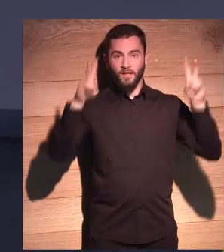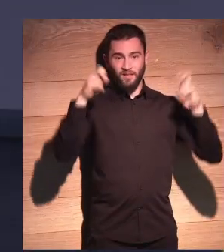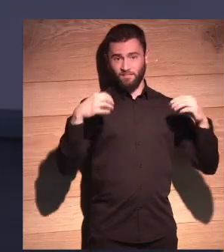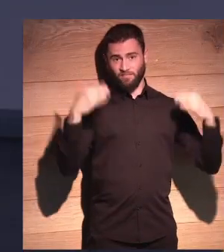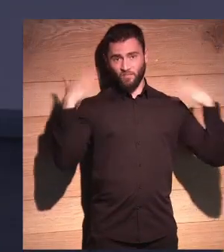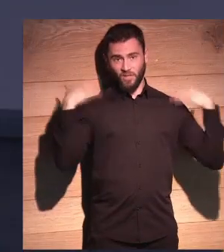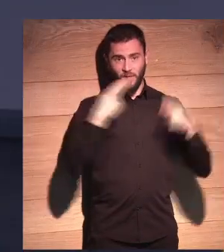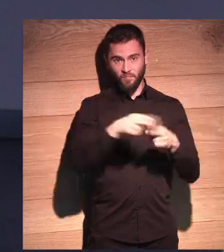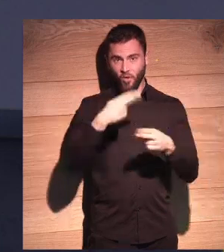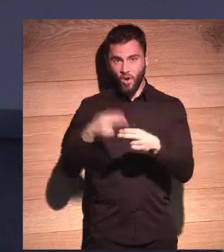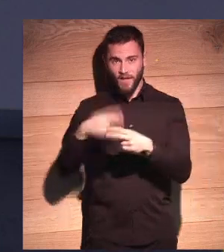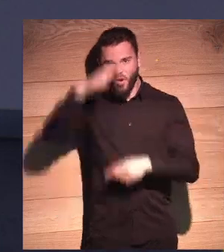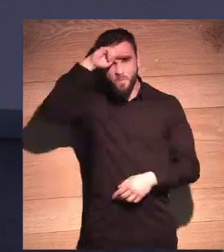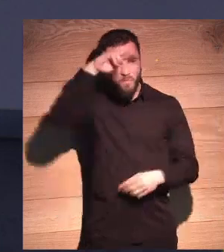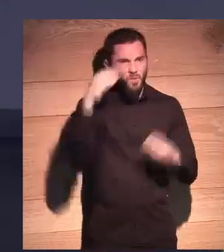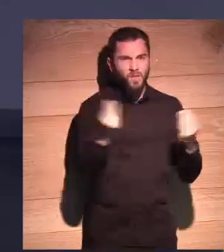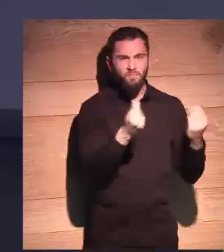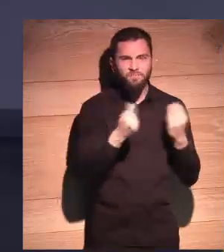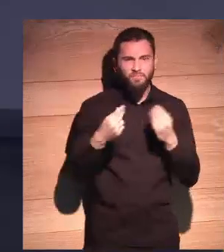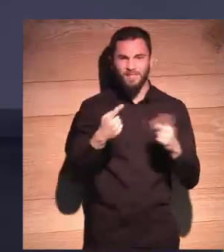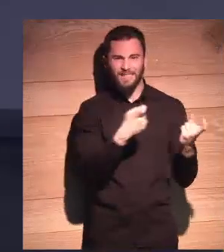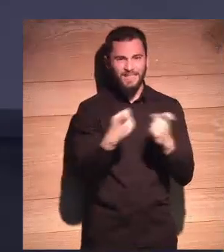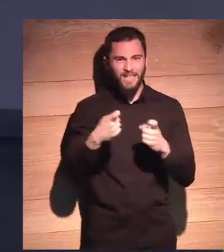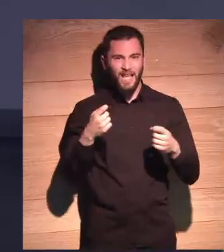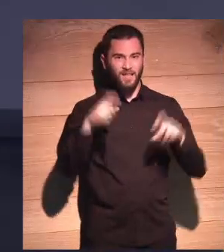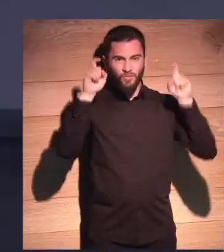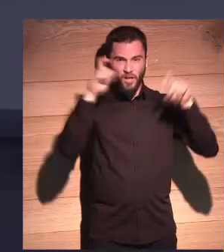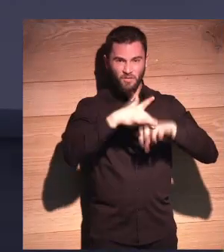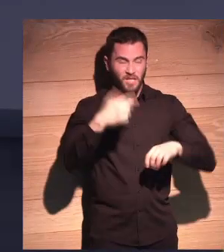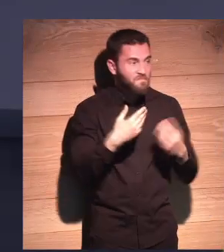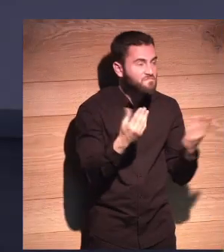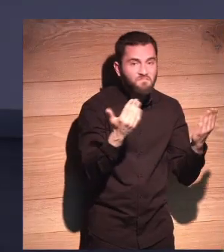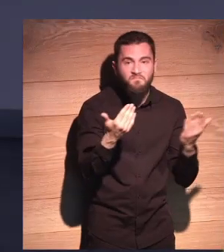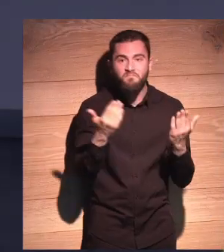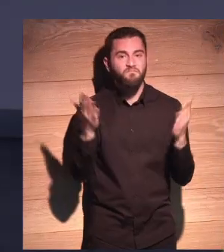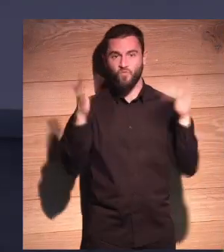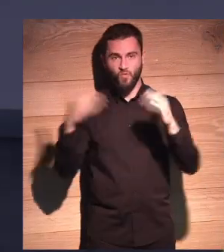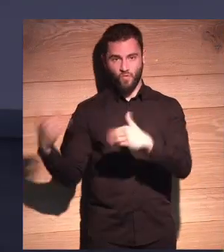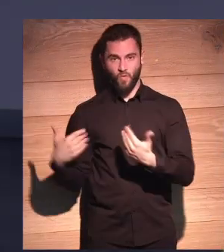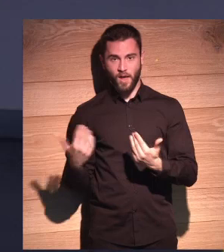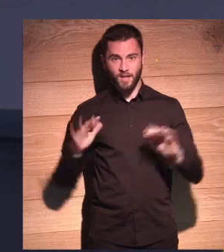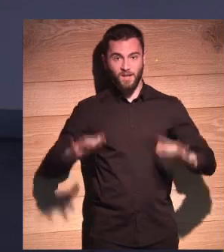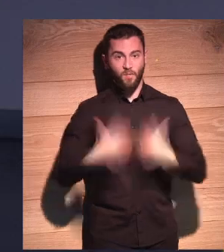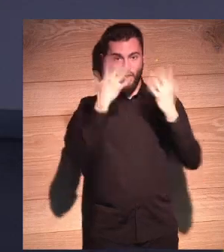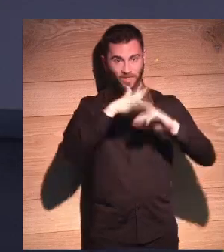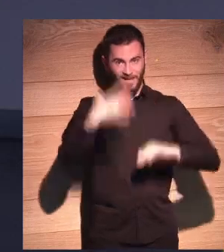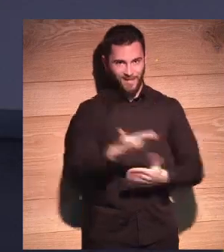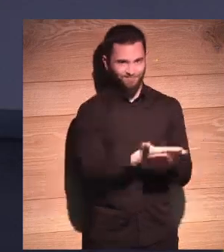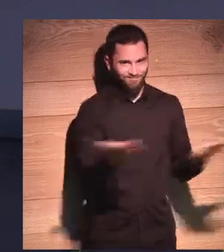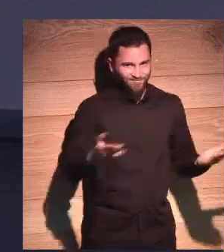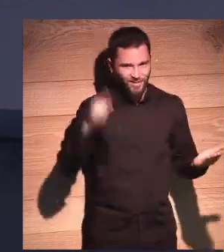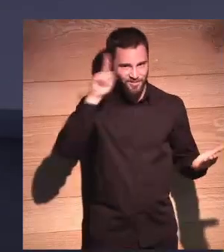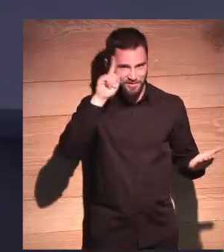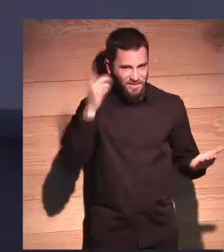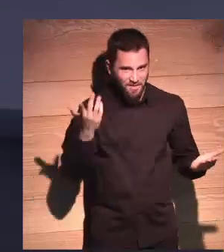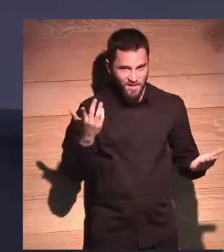políticos sobre la necesidad de la educación digital, aunque voy a ser sincero, tampoco saben mucho qué es la revolución digital, y eso es